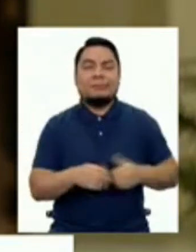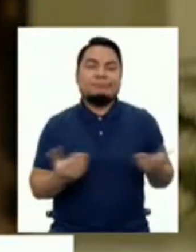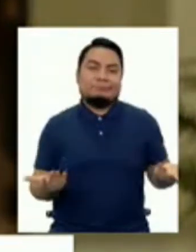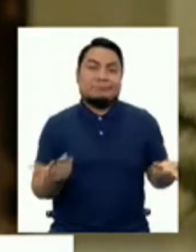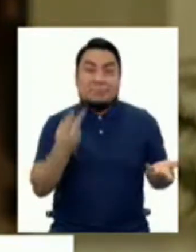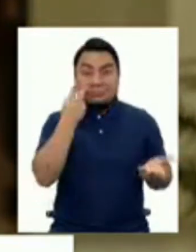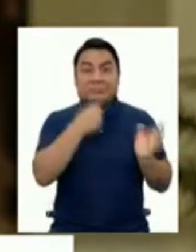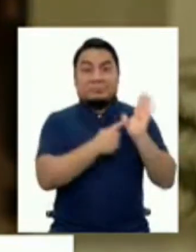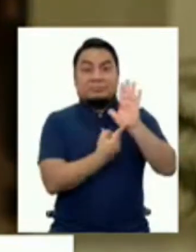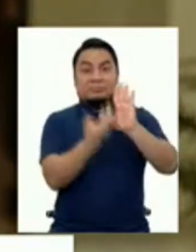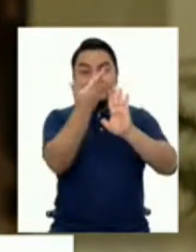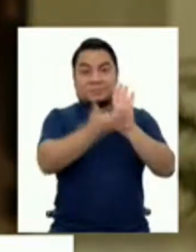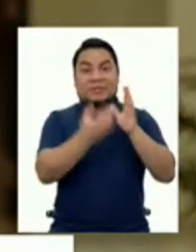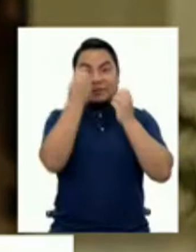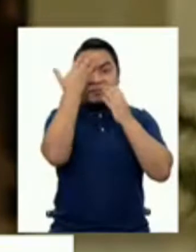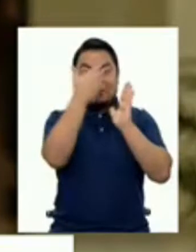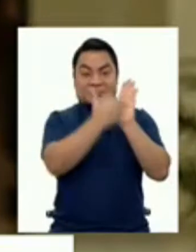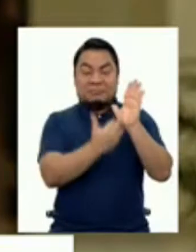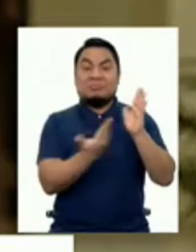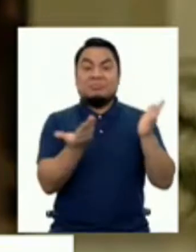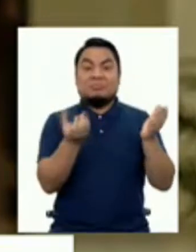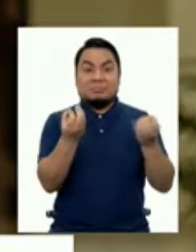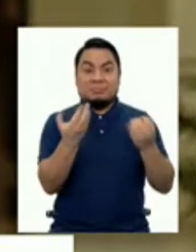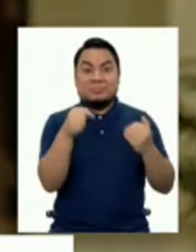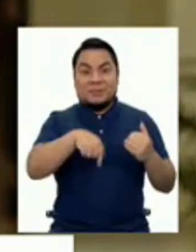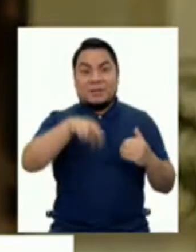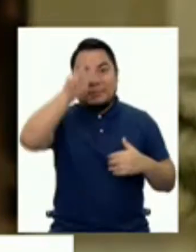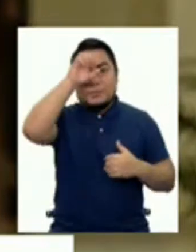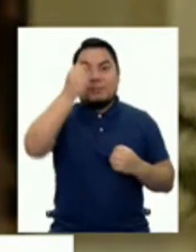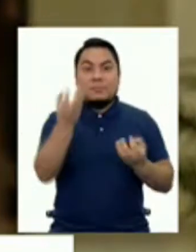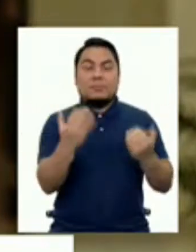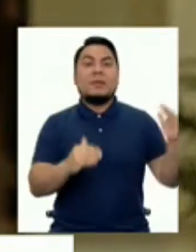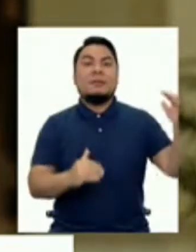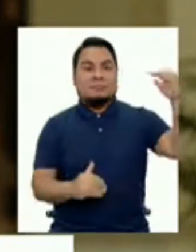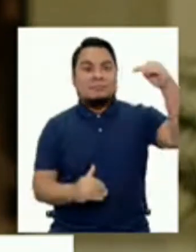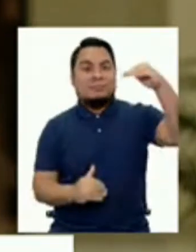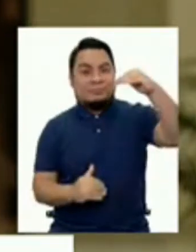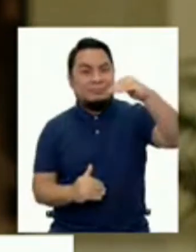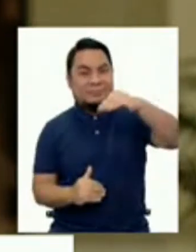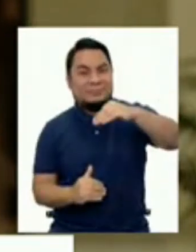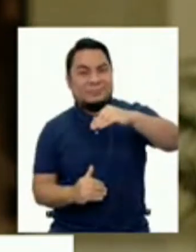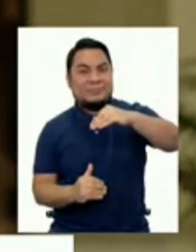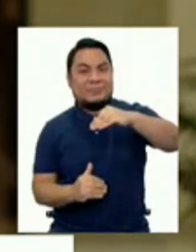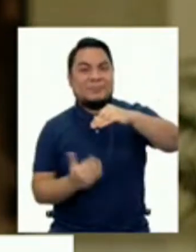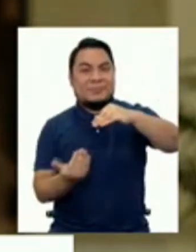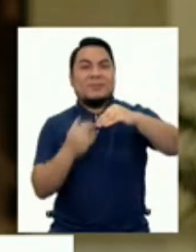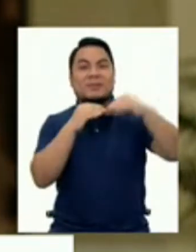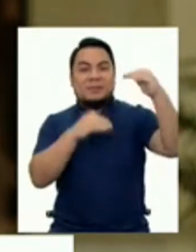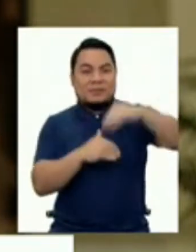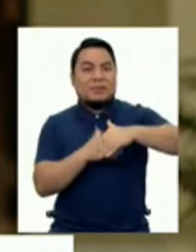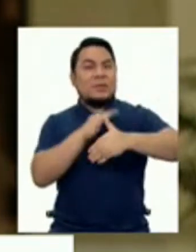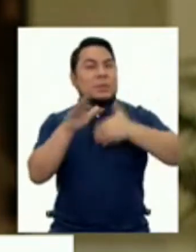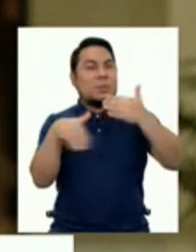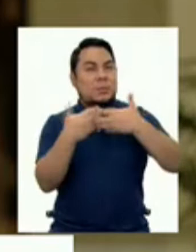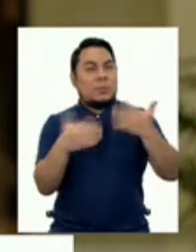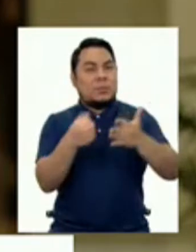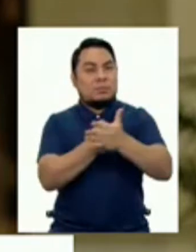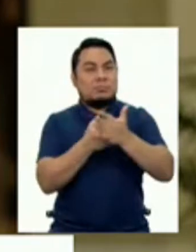están los resultados y las cifras que muestran que es un combate